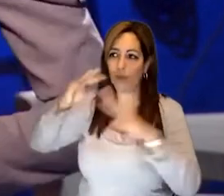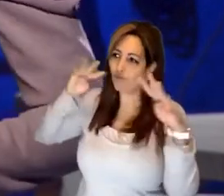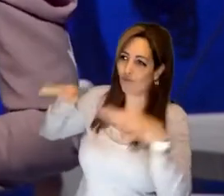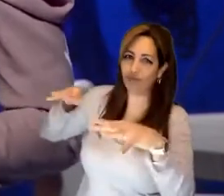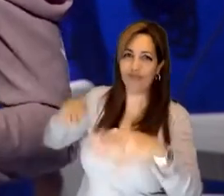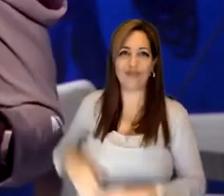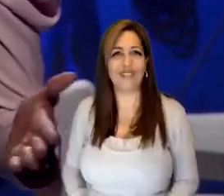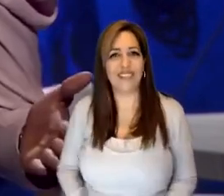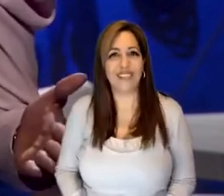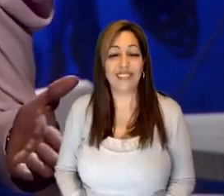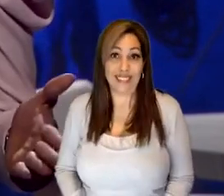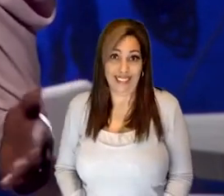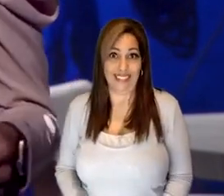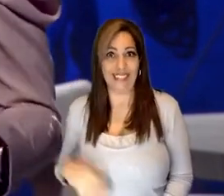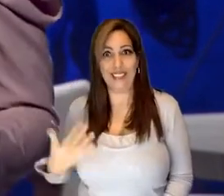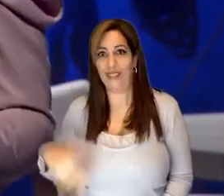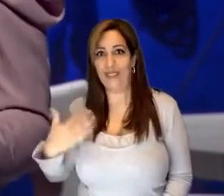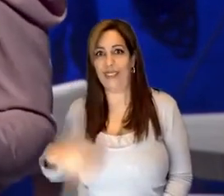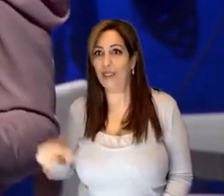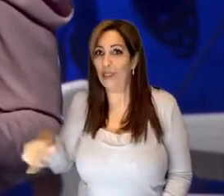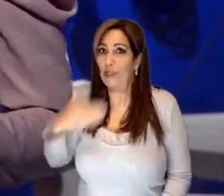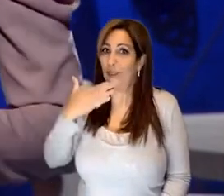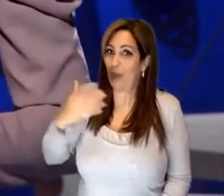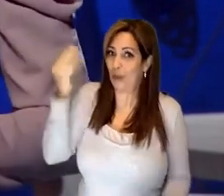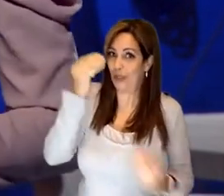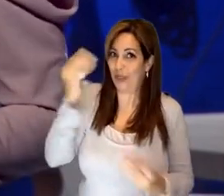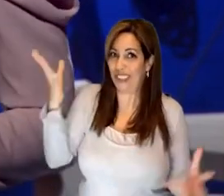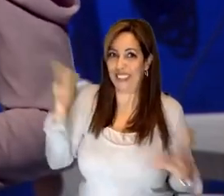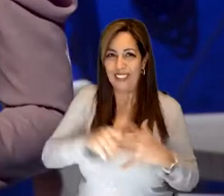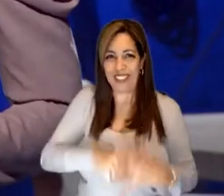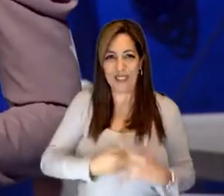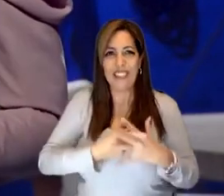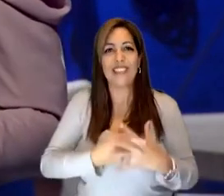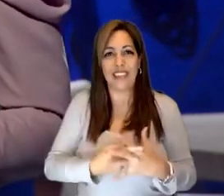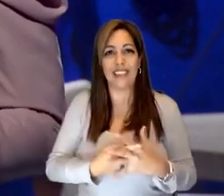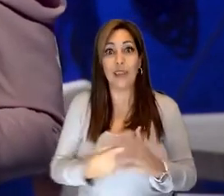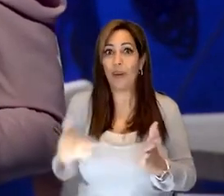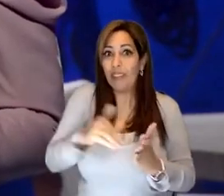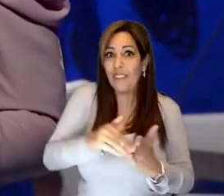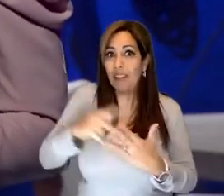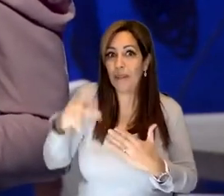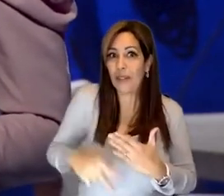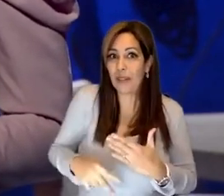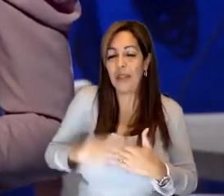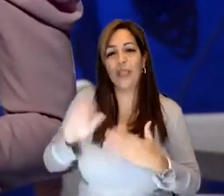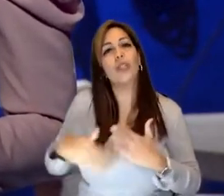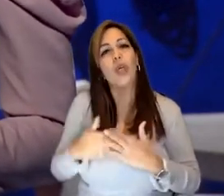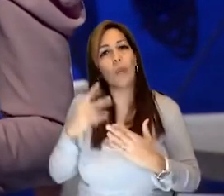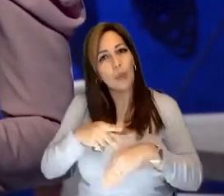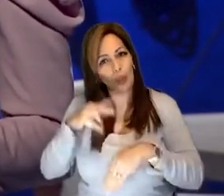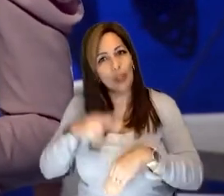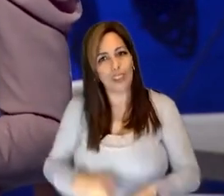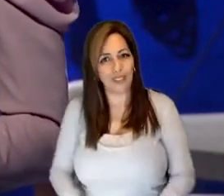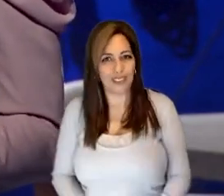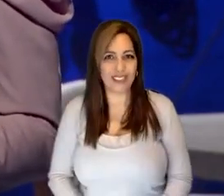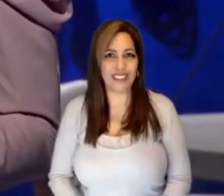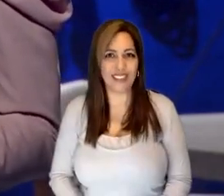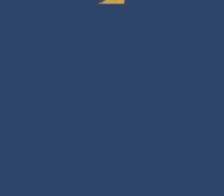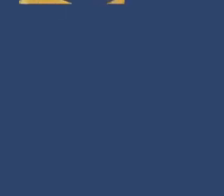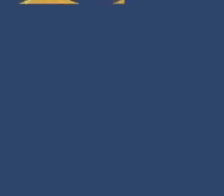en alto. Definitivamente, esta es una buena noticia para iniciar una edición más de Todos por Puerto